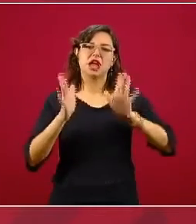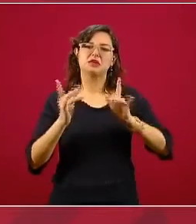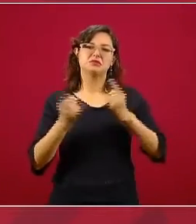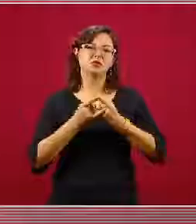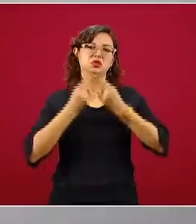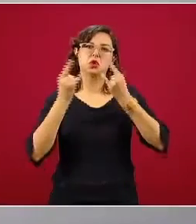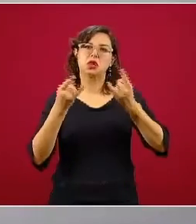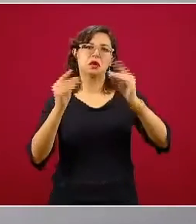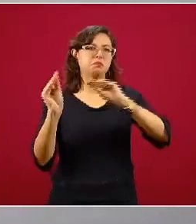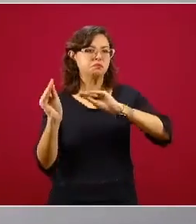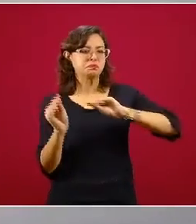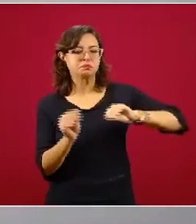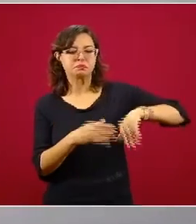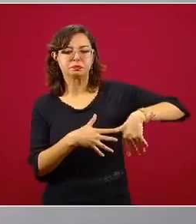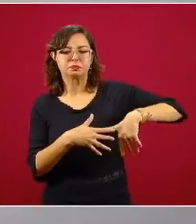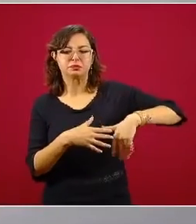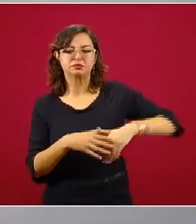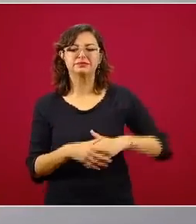tú estás